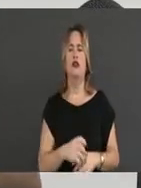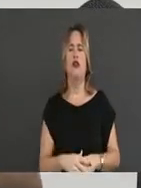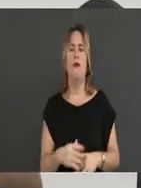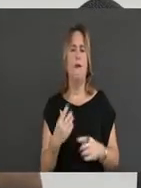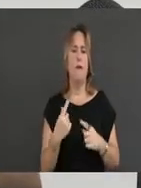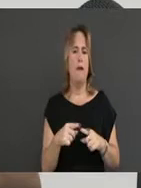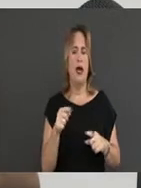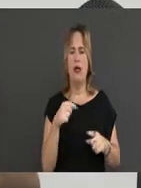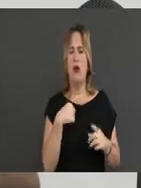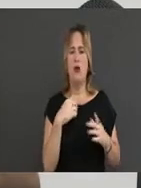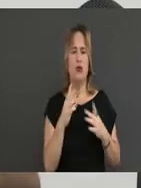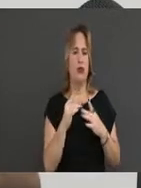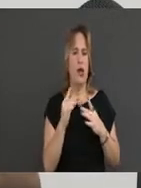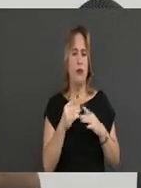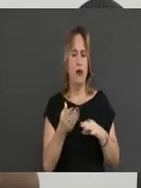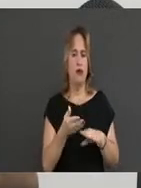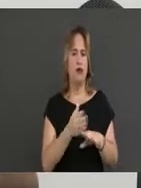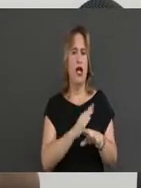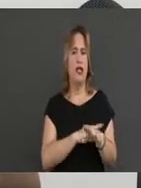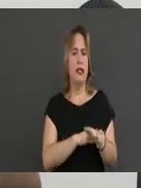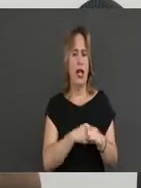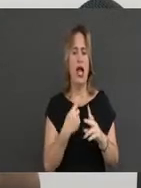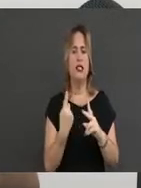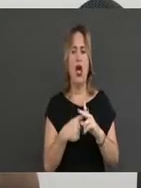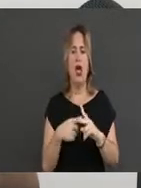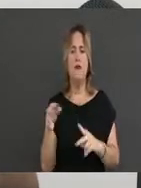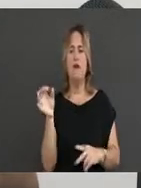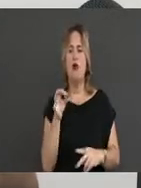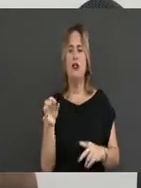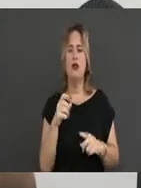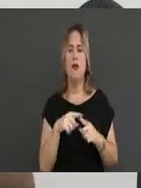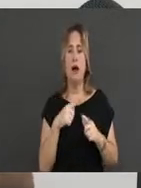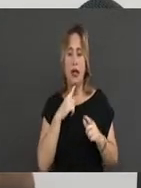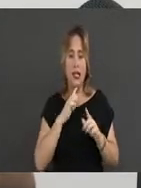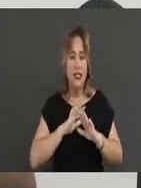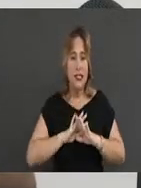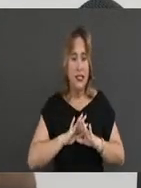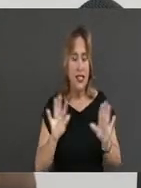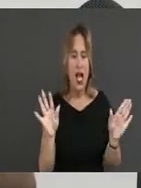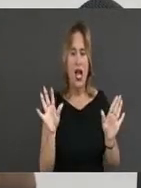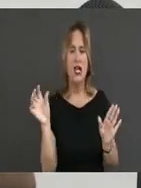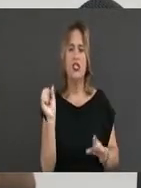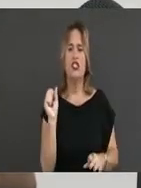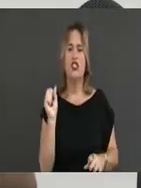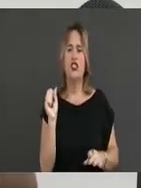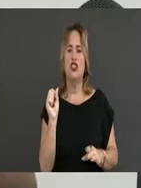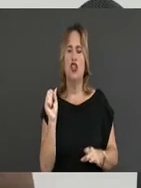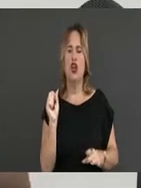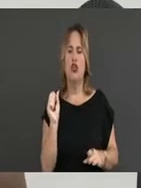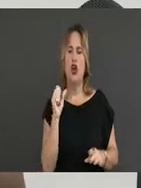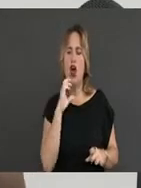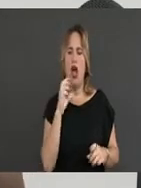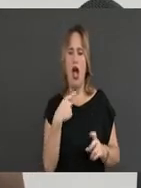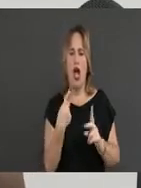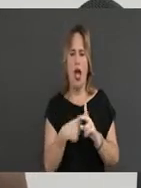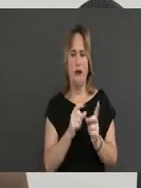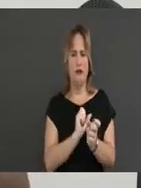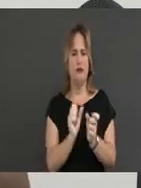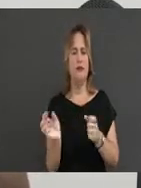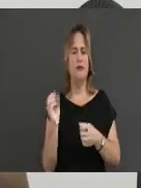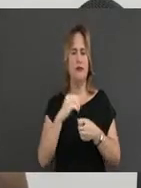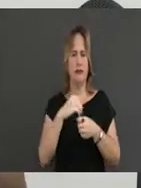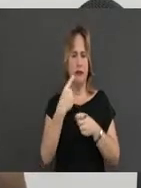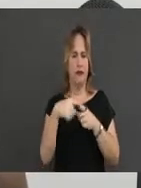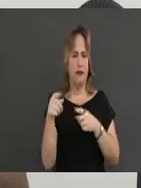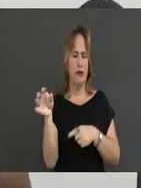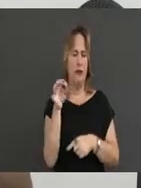es una ventaja, un adelanto que tiene el municipio para cuando estén las condiciones, a lo que se deberían de sumar el